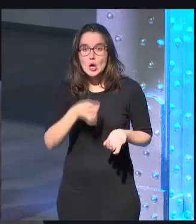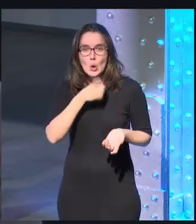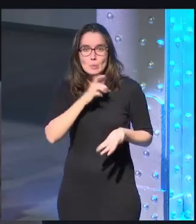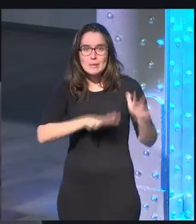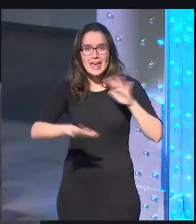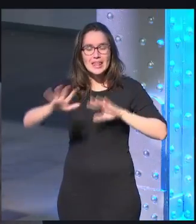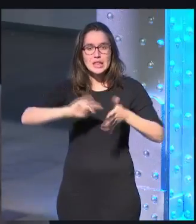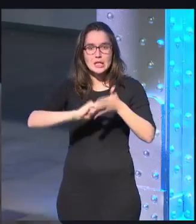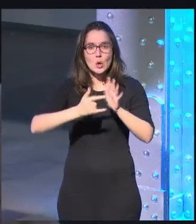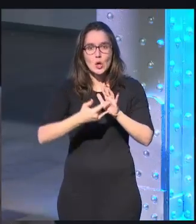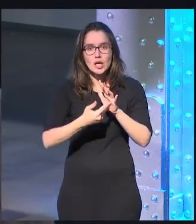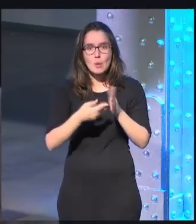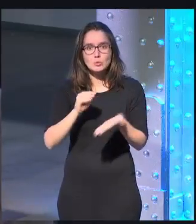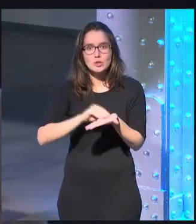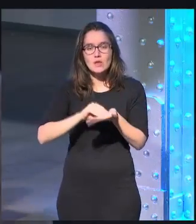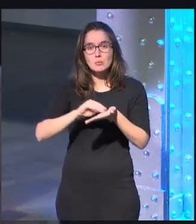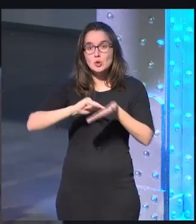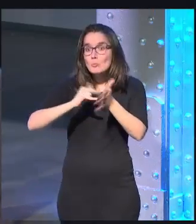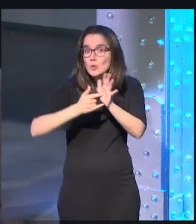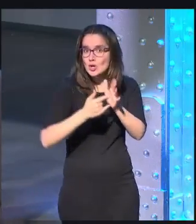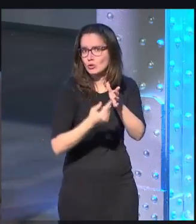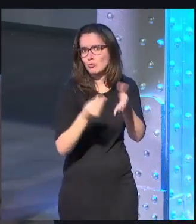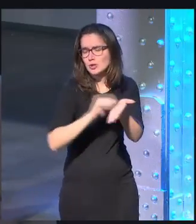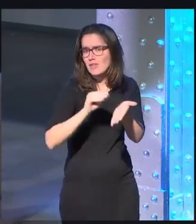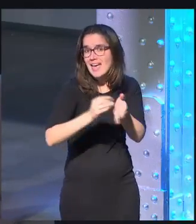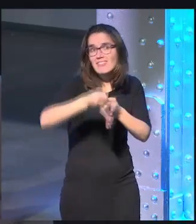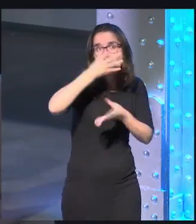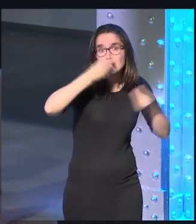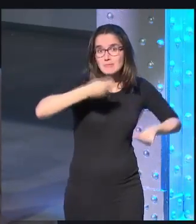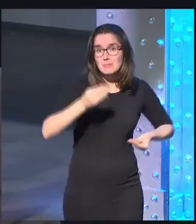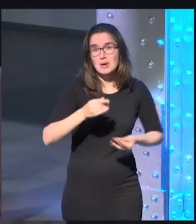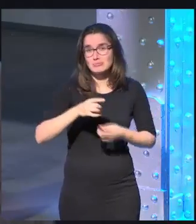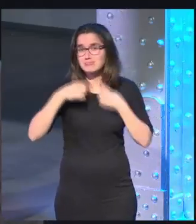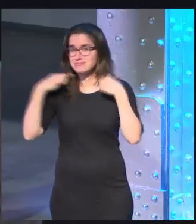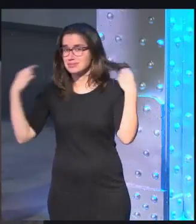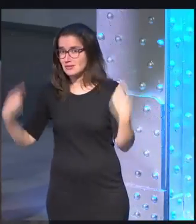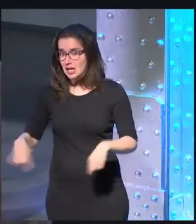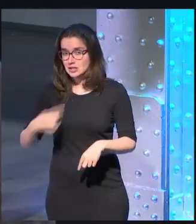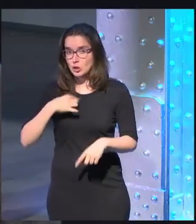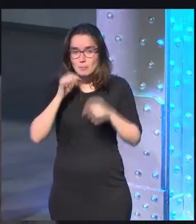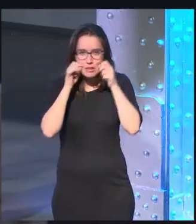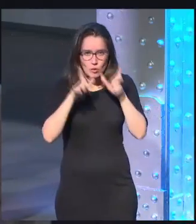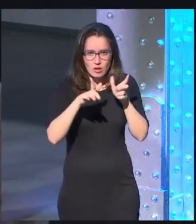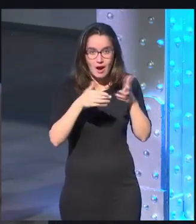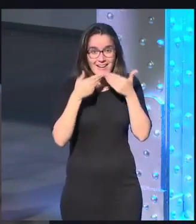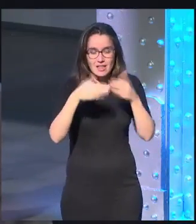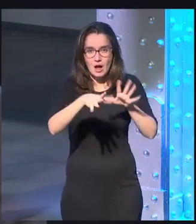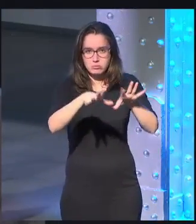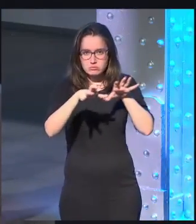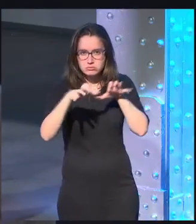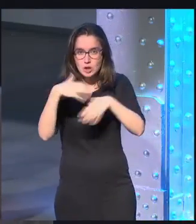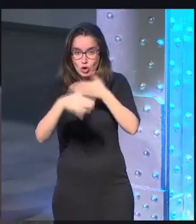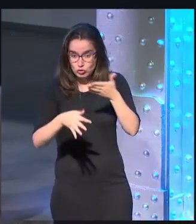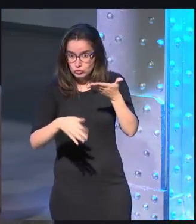complejidad tecnológica hace que muchos proyectos, las ideas son muy buenas, pero fracasen. Por lo tanto, yo me he dado cuenta, es lo que he aprendido, de que, y todavía